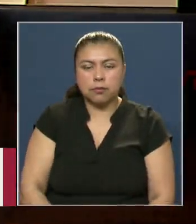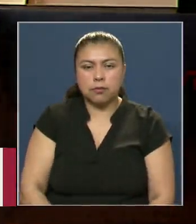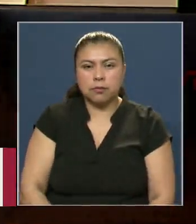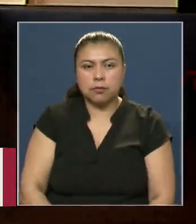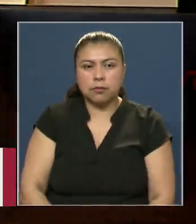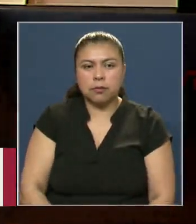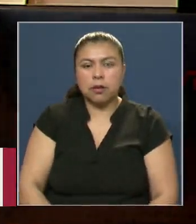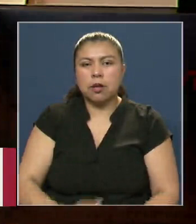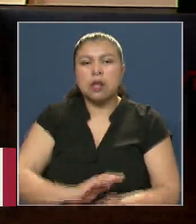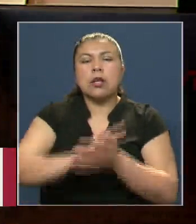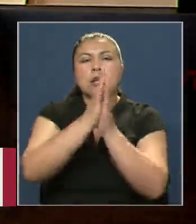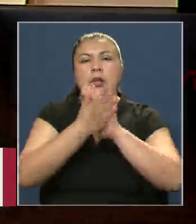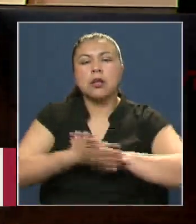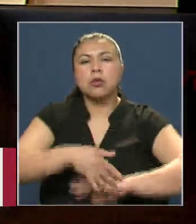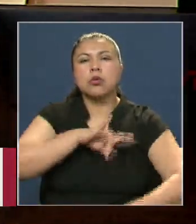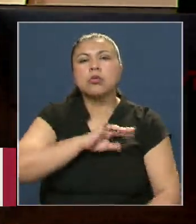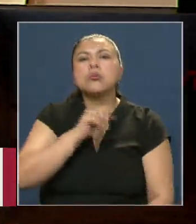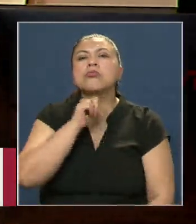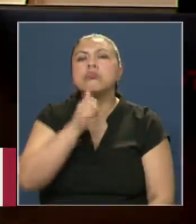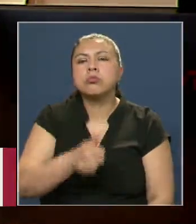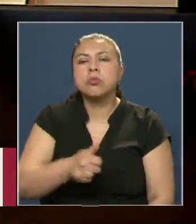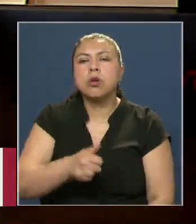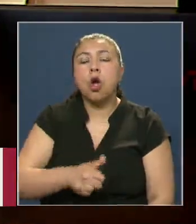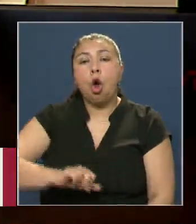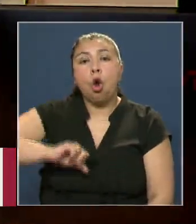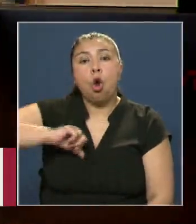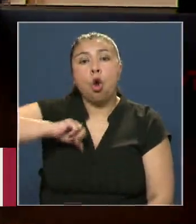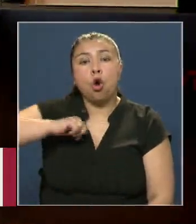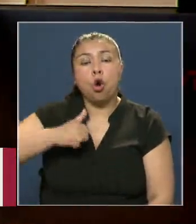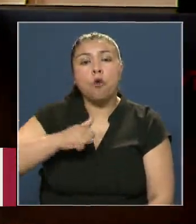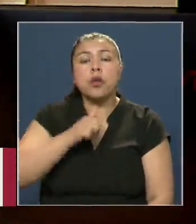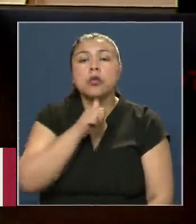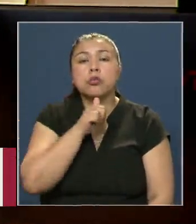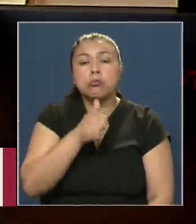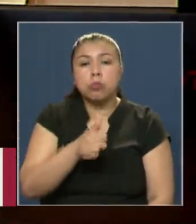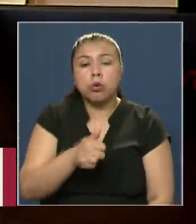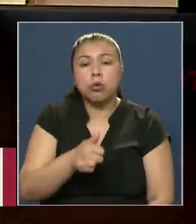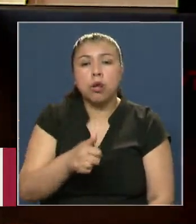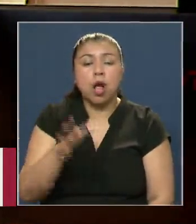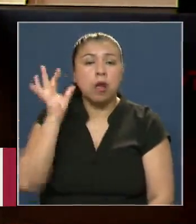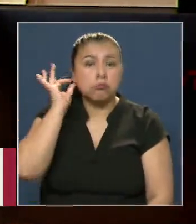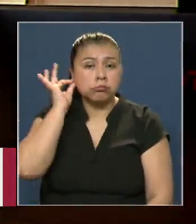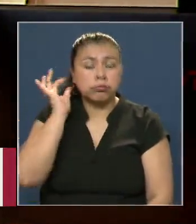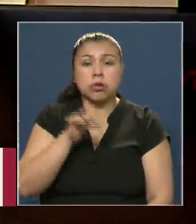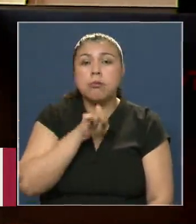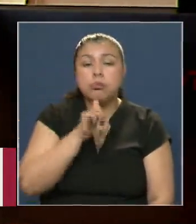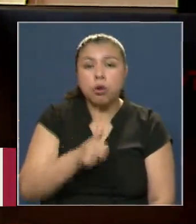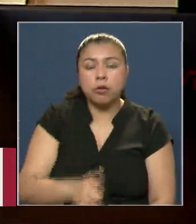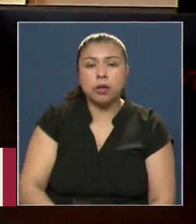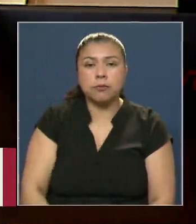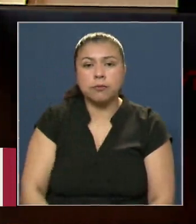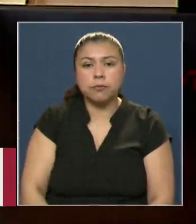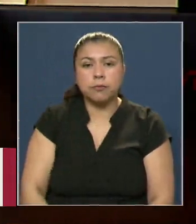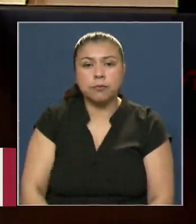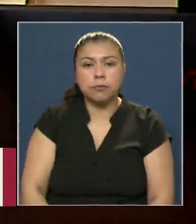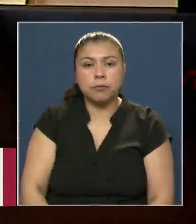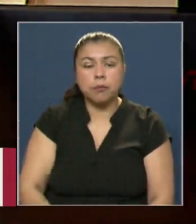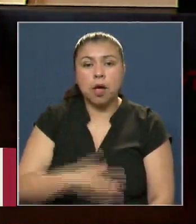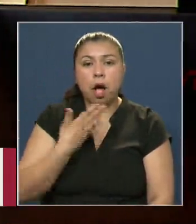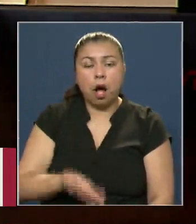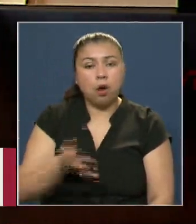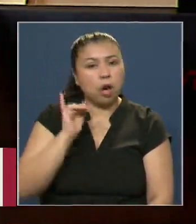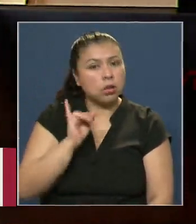Que todo Chile es pobre, los jóvenes son pobres, las mujeres son pobres, ahora